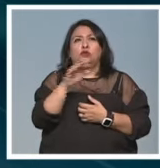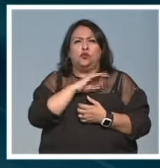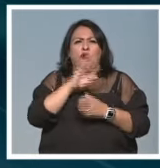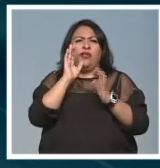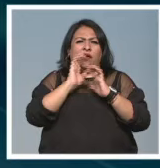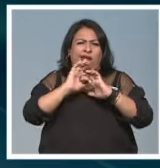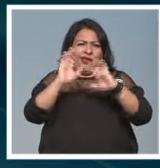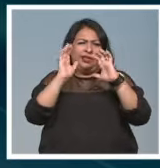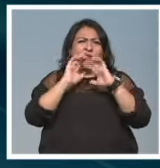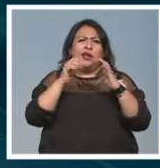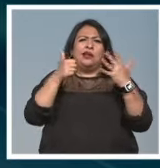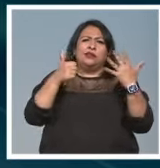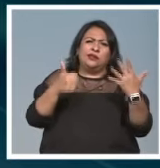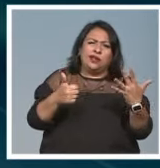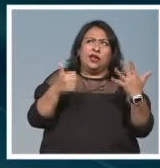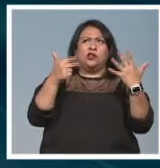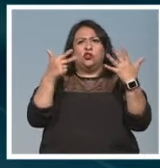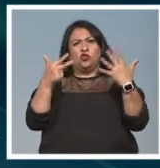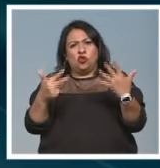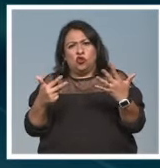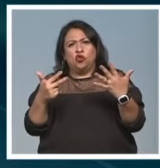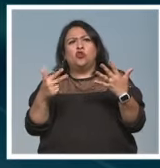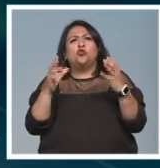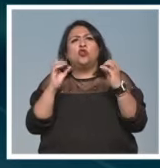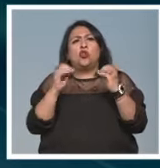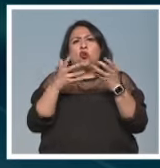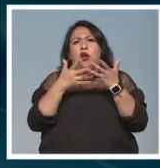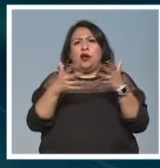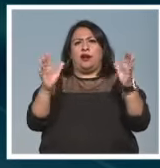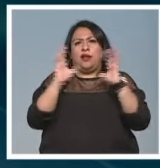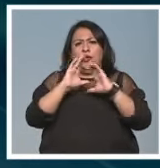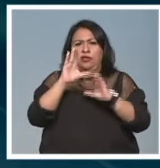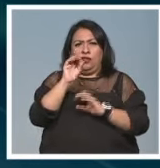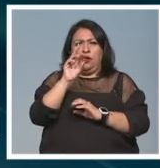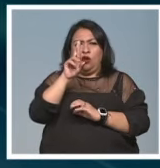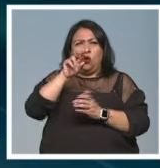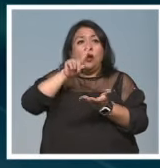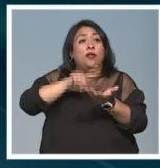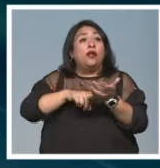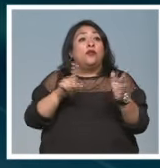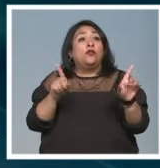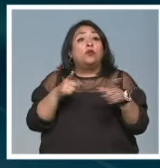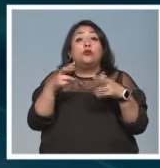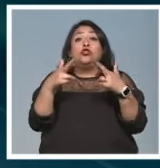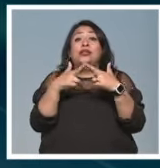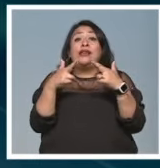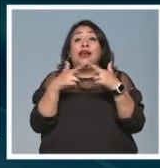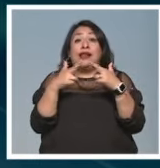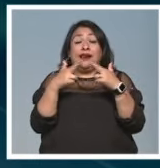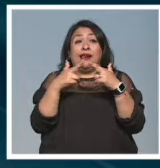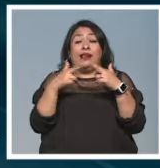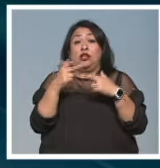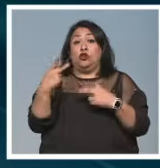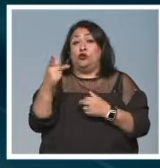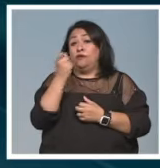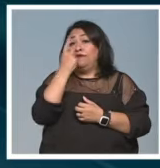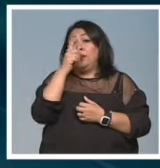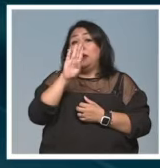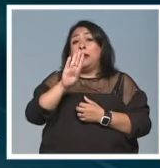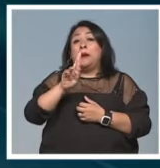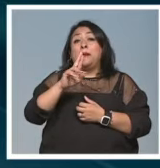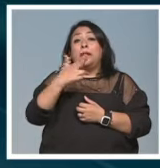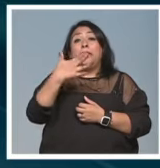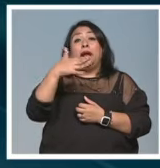cantar desde sexteto, octeto o hasta con un coro grande, y es parte de la música religiosa que escribió Brahms, que escribió